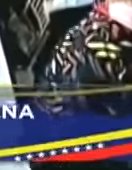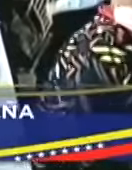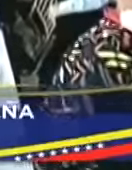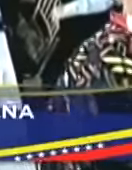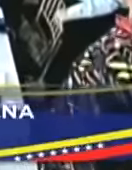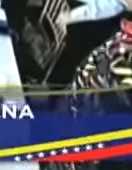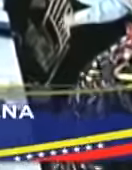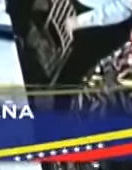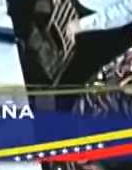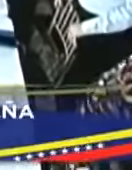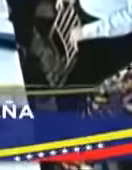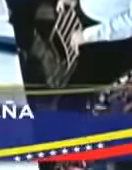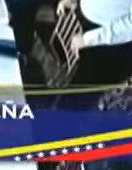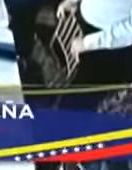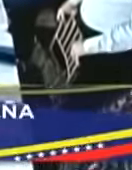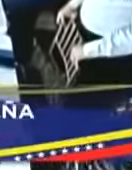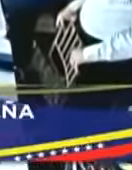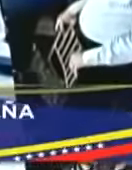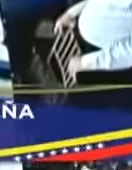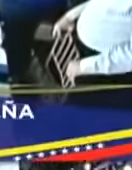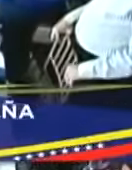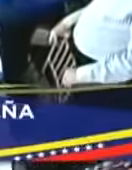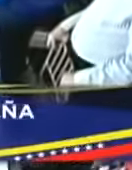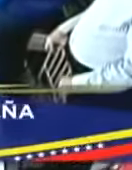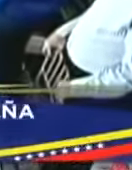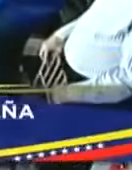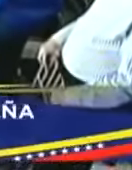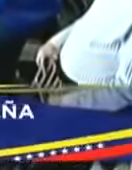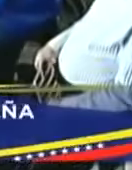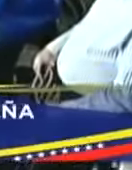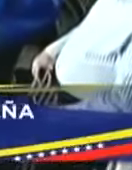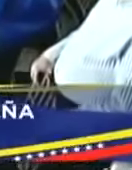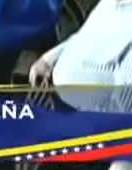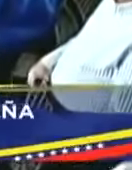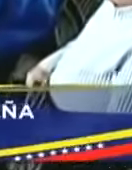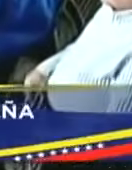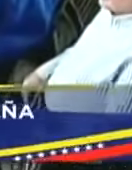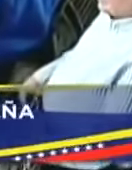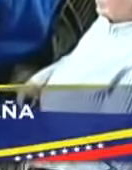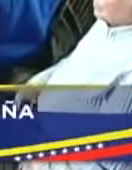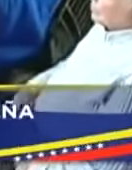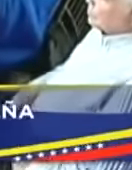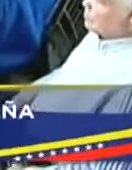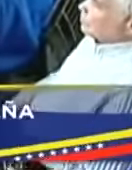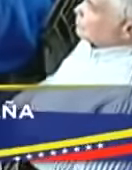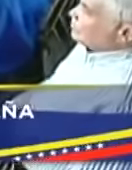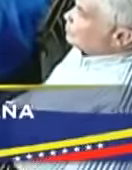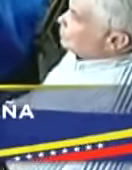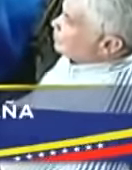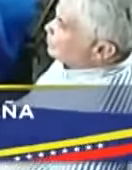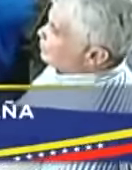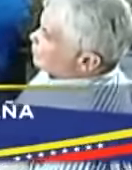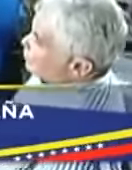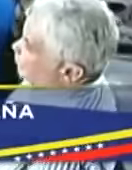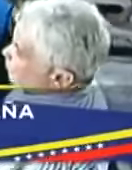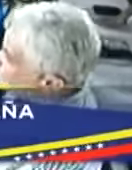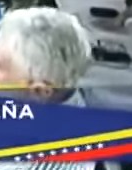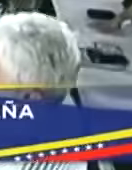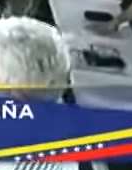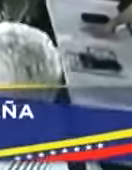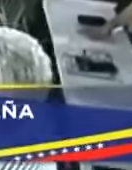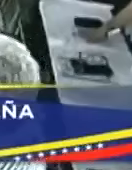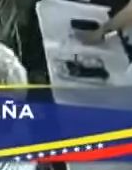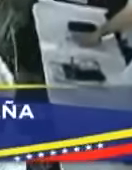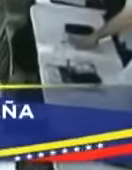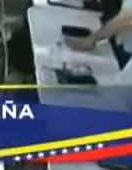presentes, el gobernador del Estado Bolivariano de Miranda, Héctor Rodríguez, saludando pues a quienes están presentes del Gran Polo